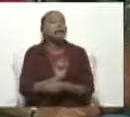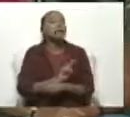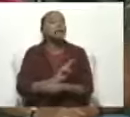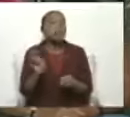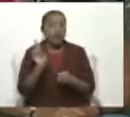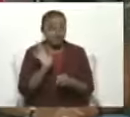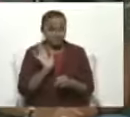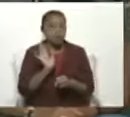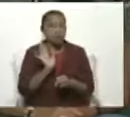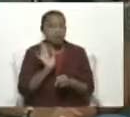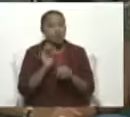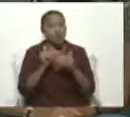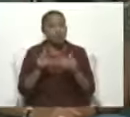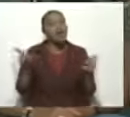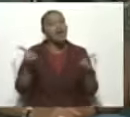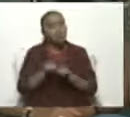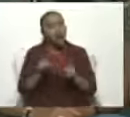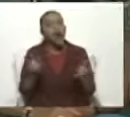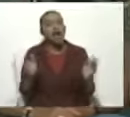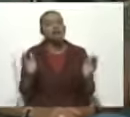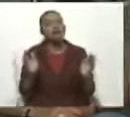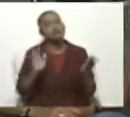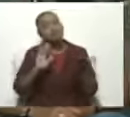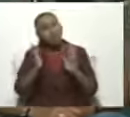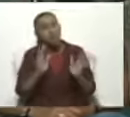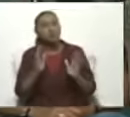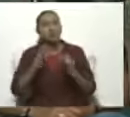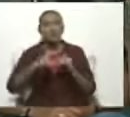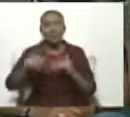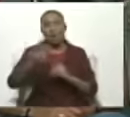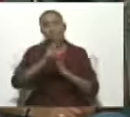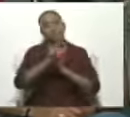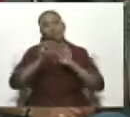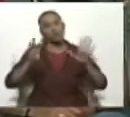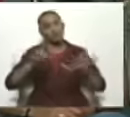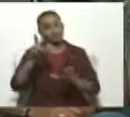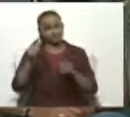elección presidencial del próximo 28 de julio. Con esta información nosotros vamos a despedir el contacto.